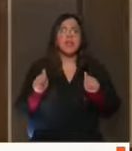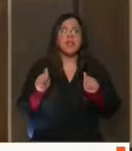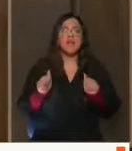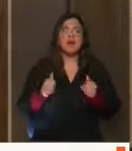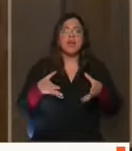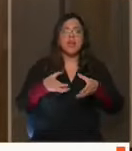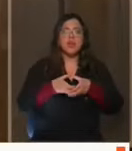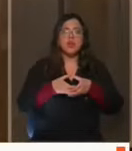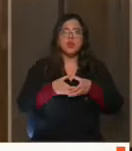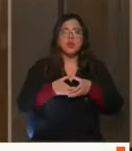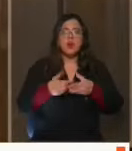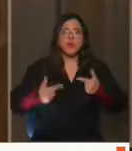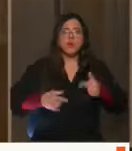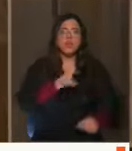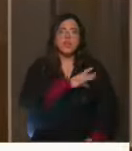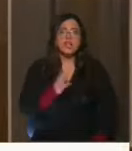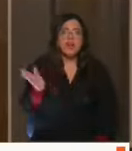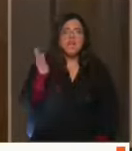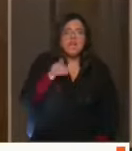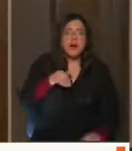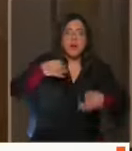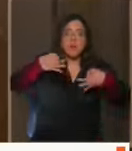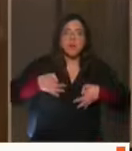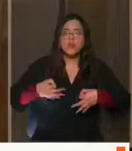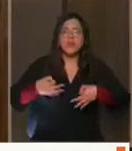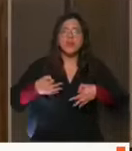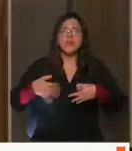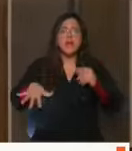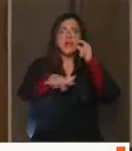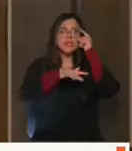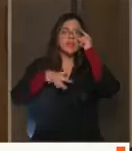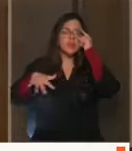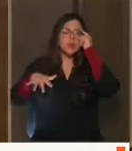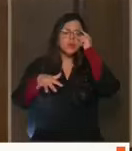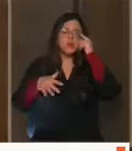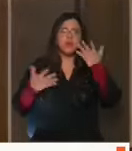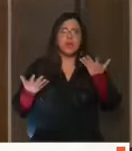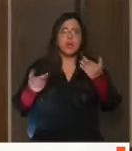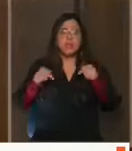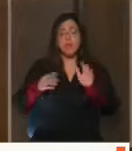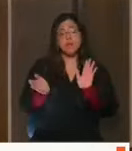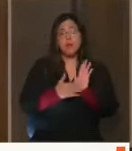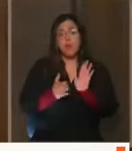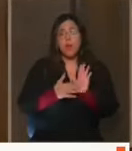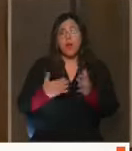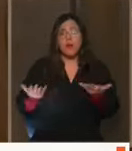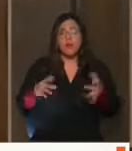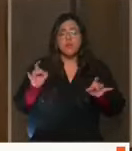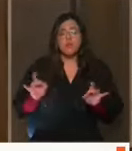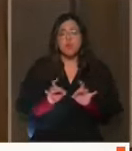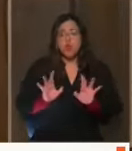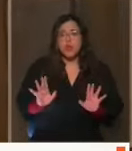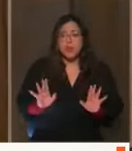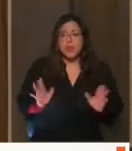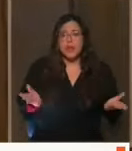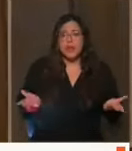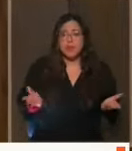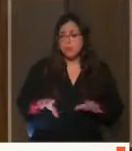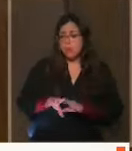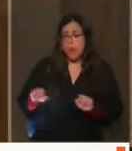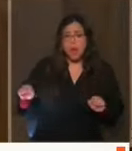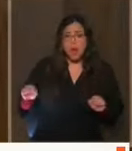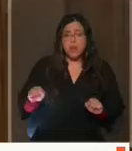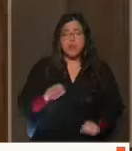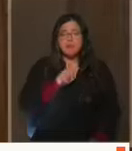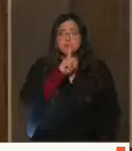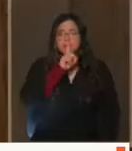Chile Vamos frente a lo que ha sucedido y con eso queda como evidencia de que probablemente existió un acuerdo de no